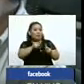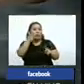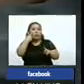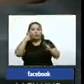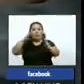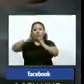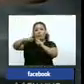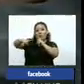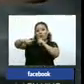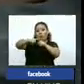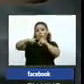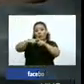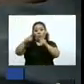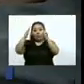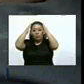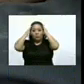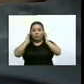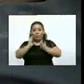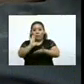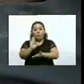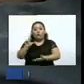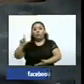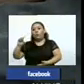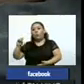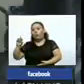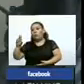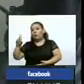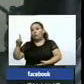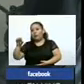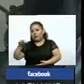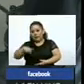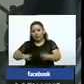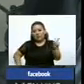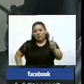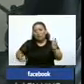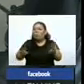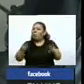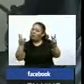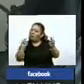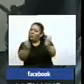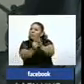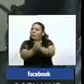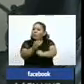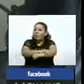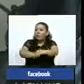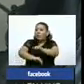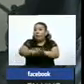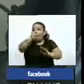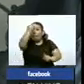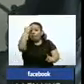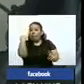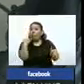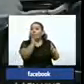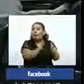parroquia Nuestra Señora de Lourdes de San Salvador, quien es procesado por el delito de agresión sexual a una niña